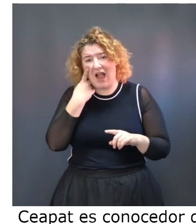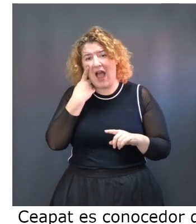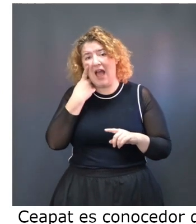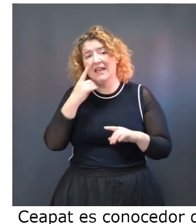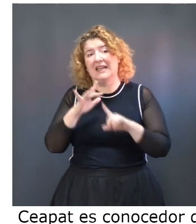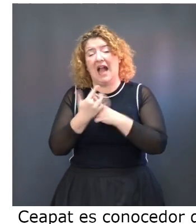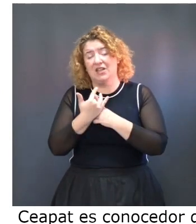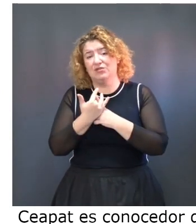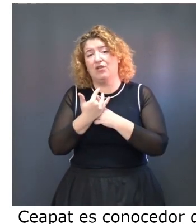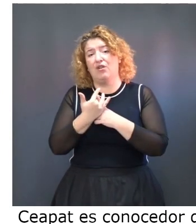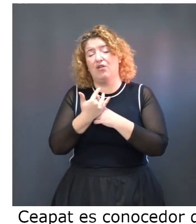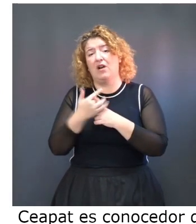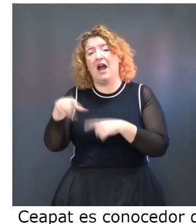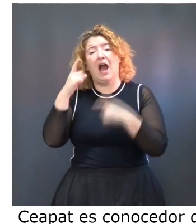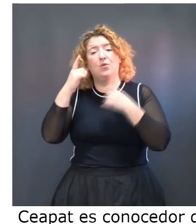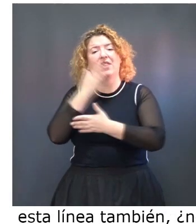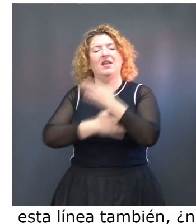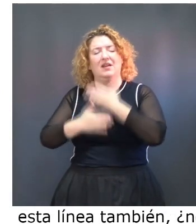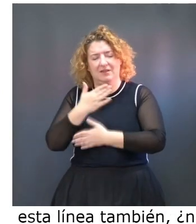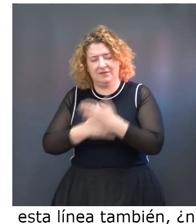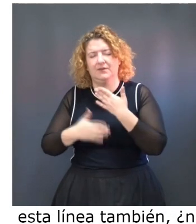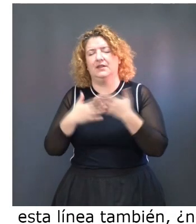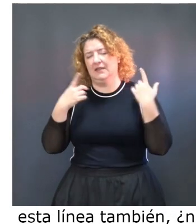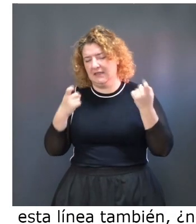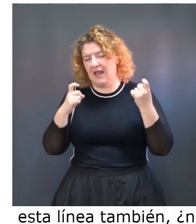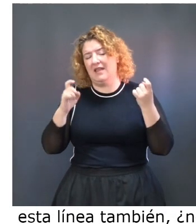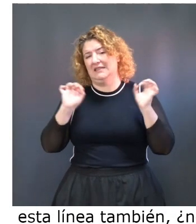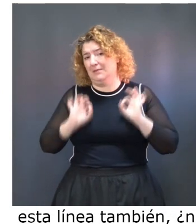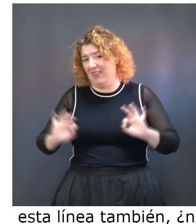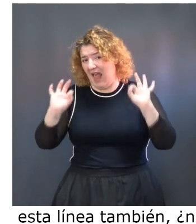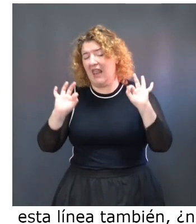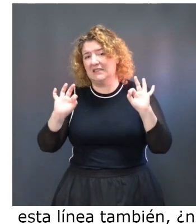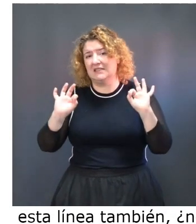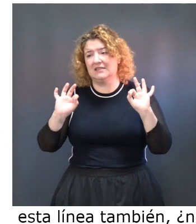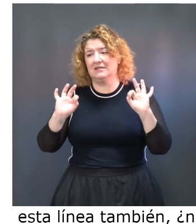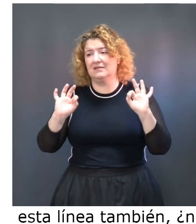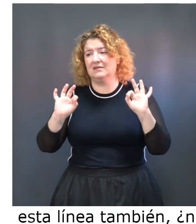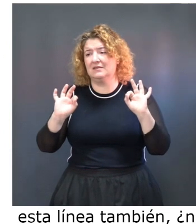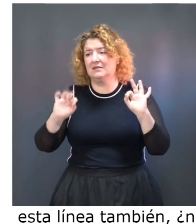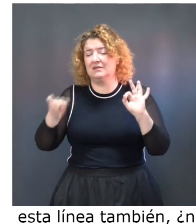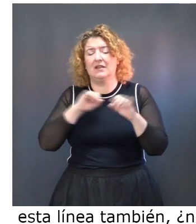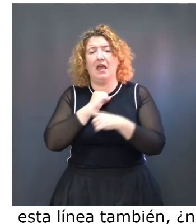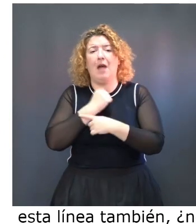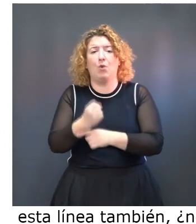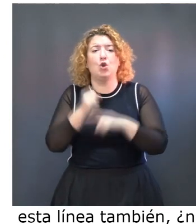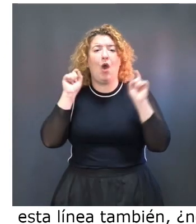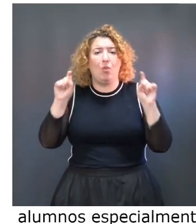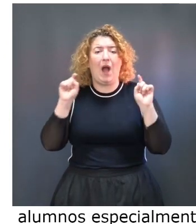los alumnos especialmente con discapacidad o con necesidades especiales de apoyo